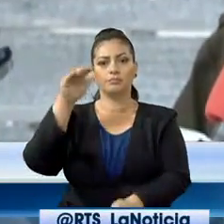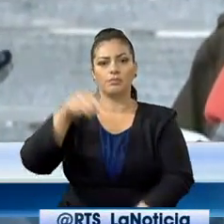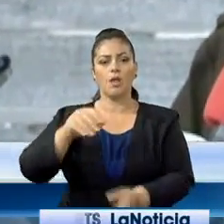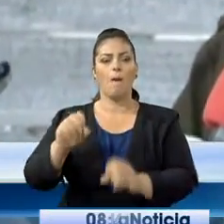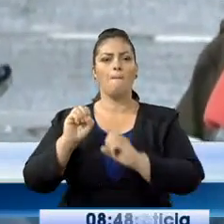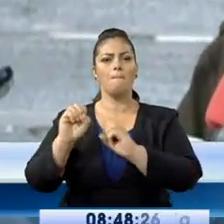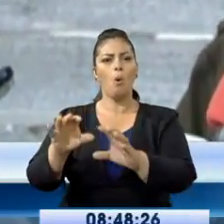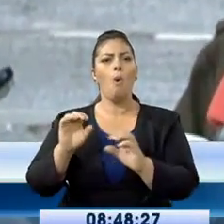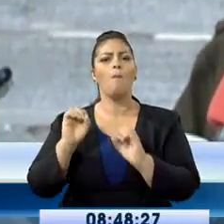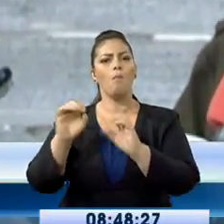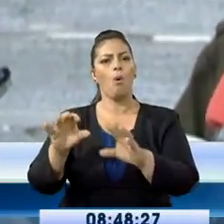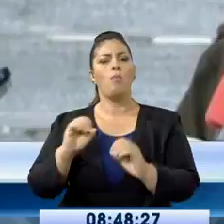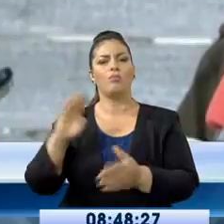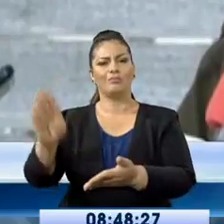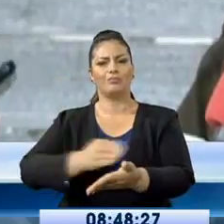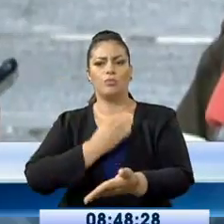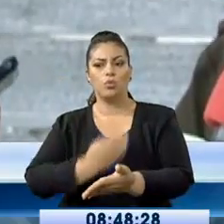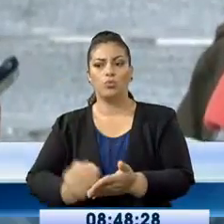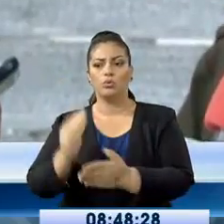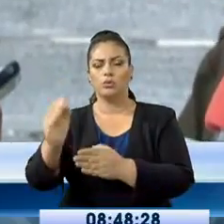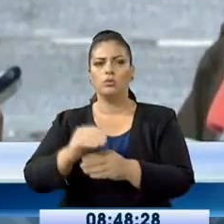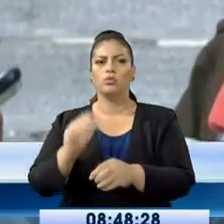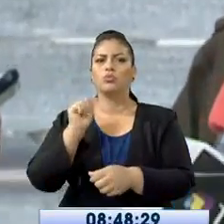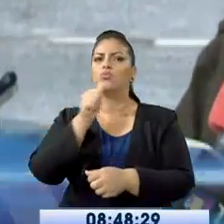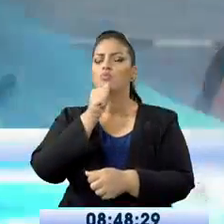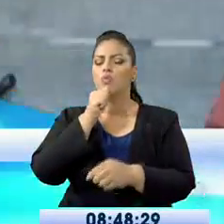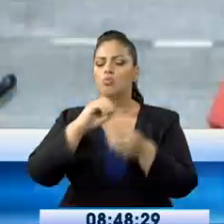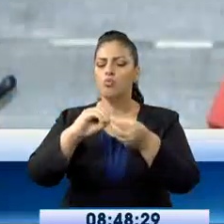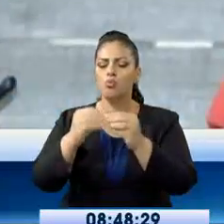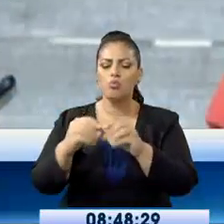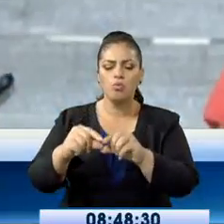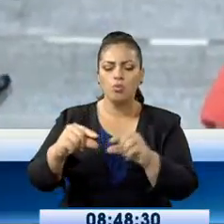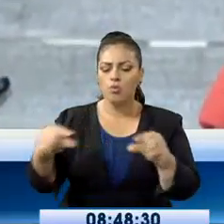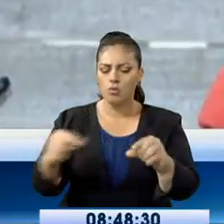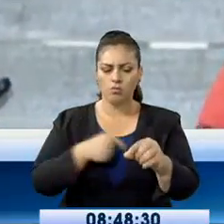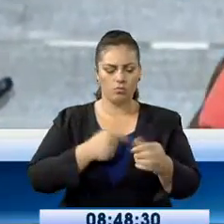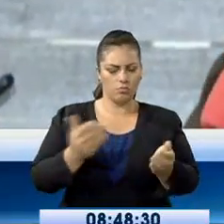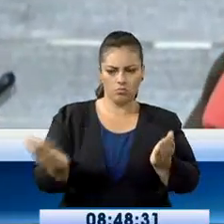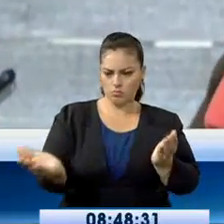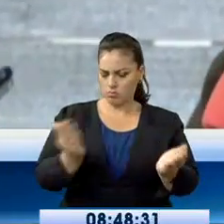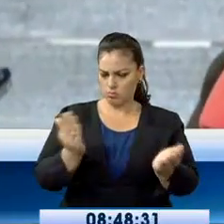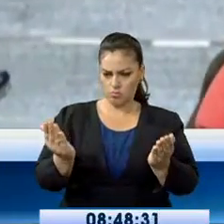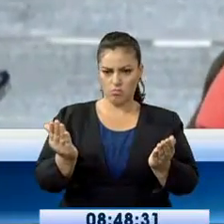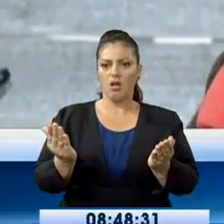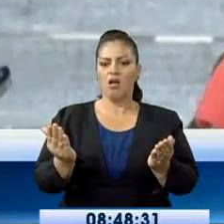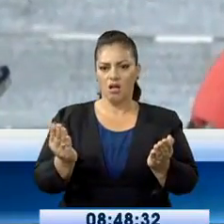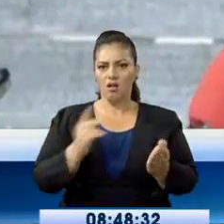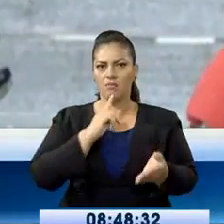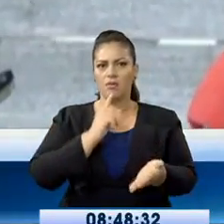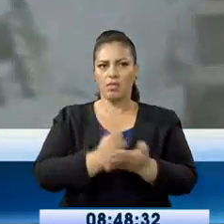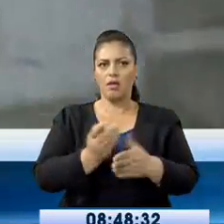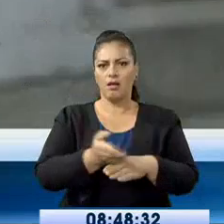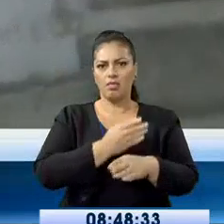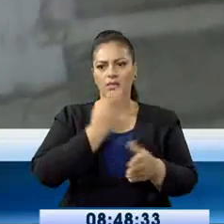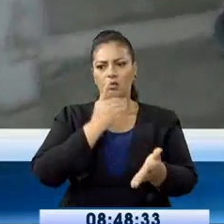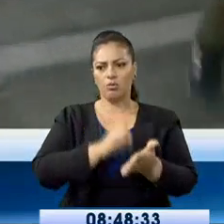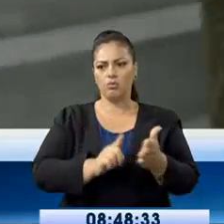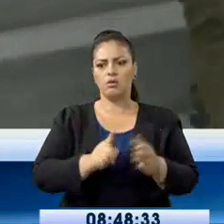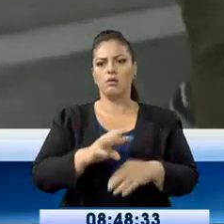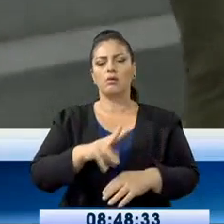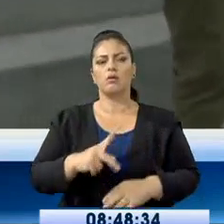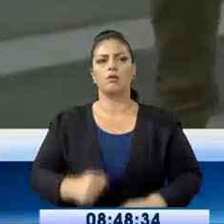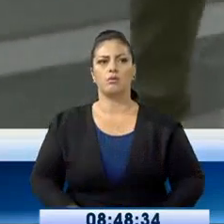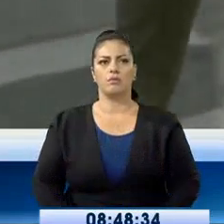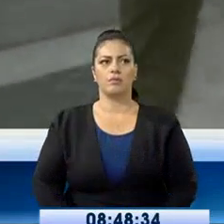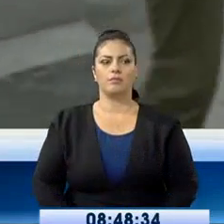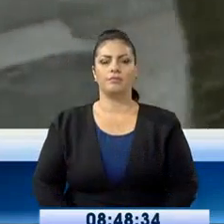son los objetos que han sido robados en Cayambe y están siendo comercializados aquí en la ciudad de Quito. El propietario fue